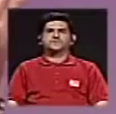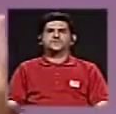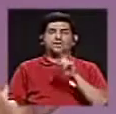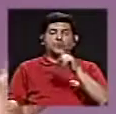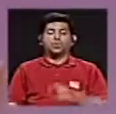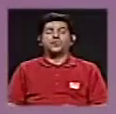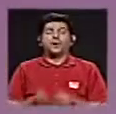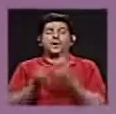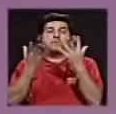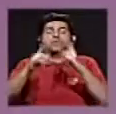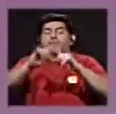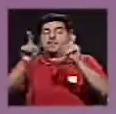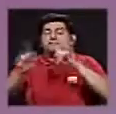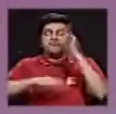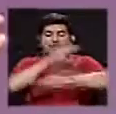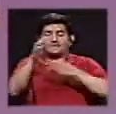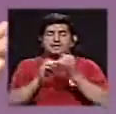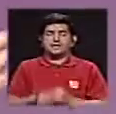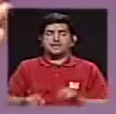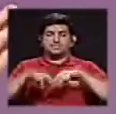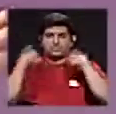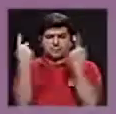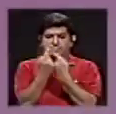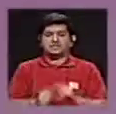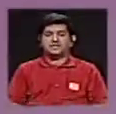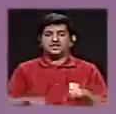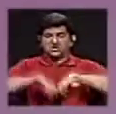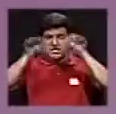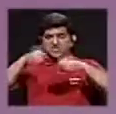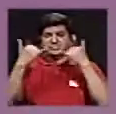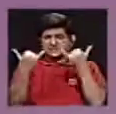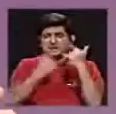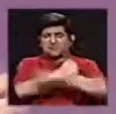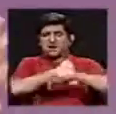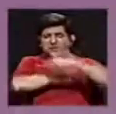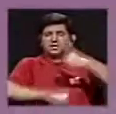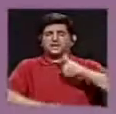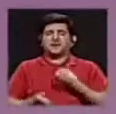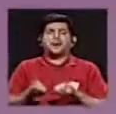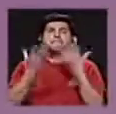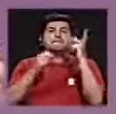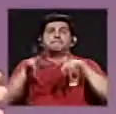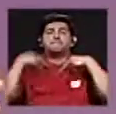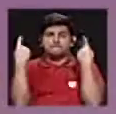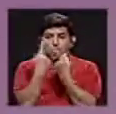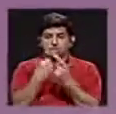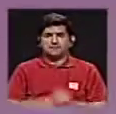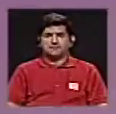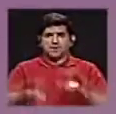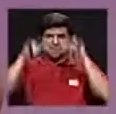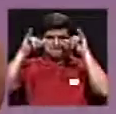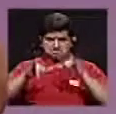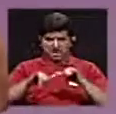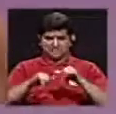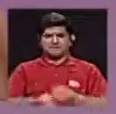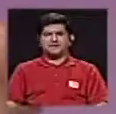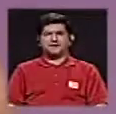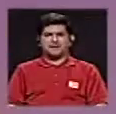una pluralidad enorme de partidos tenemos un sistema bastante pluripartidista actualmente en el país y el concentrar una mayor